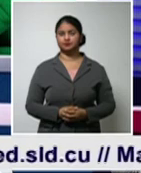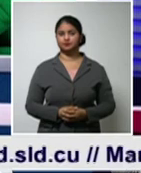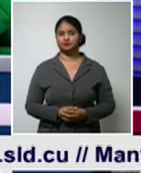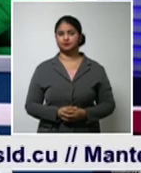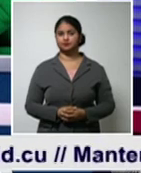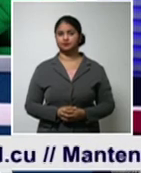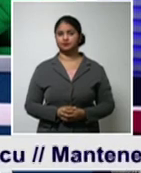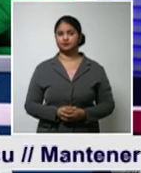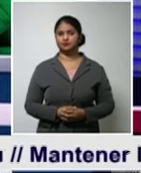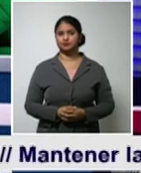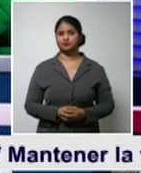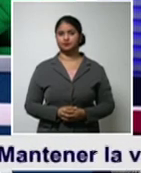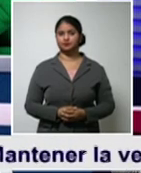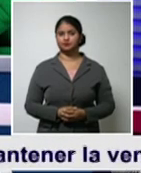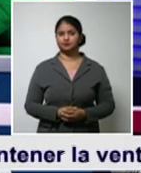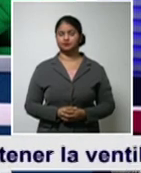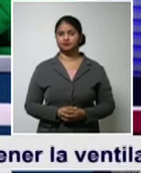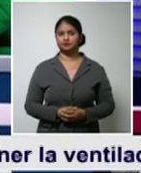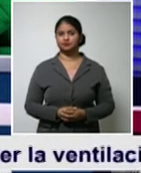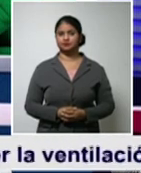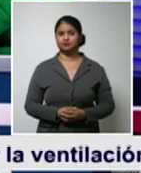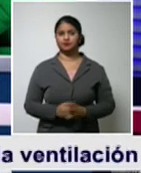tuvo una evolución muy